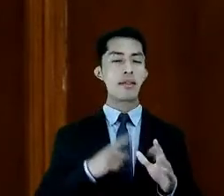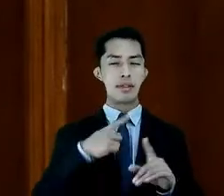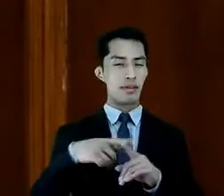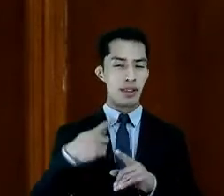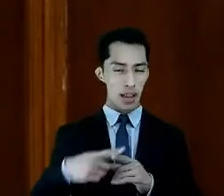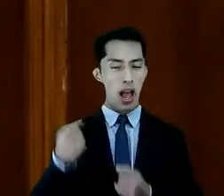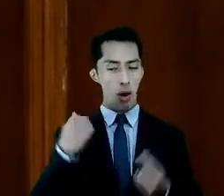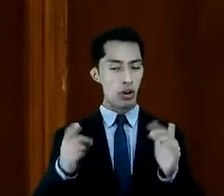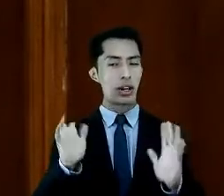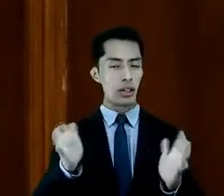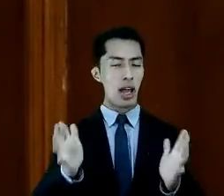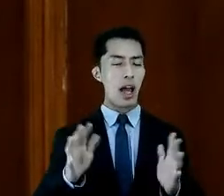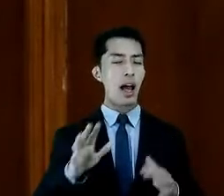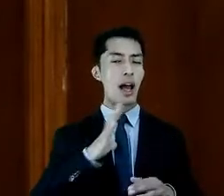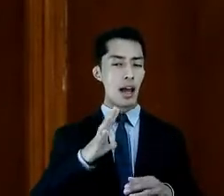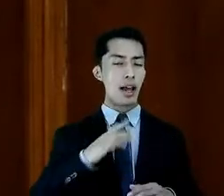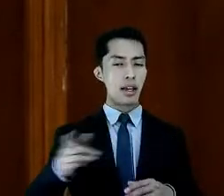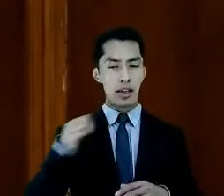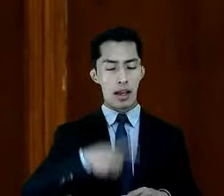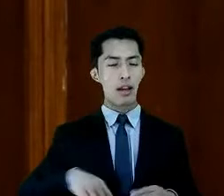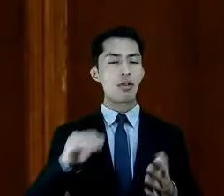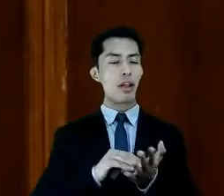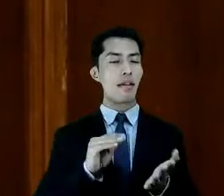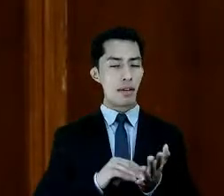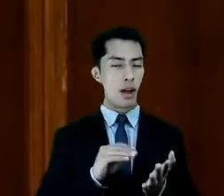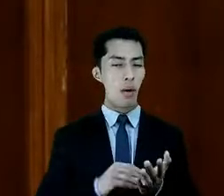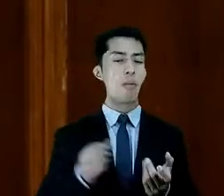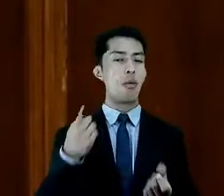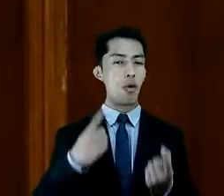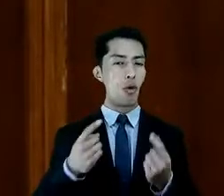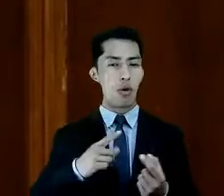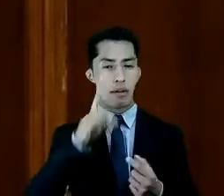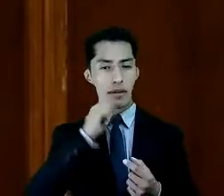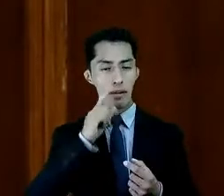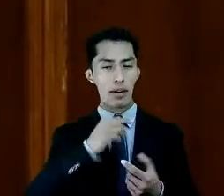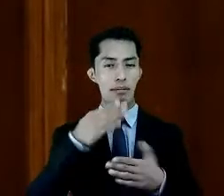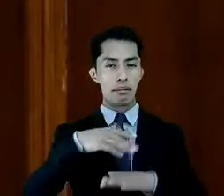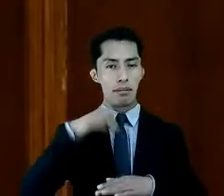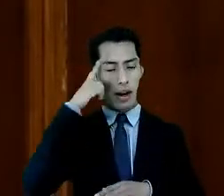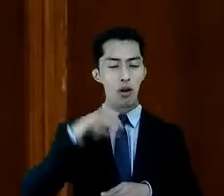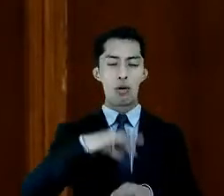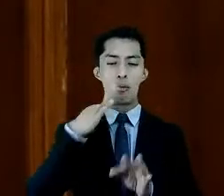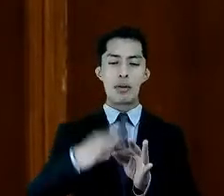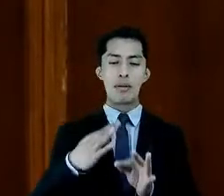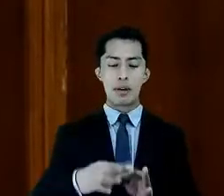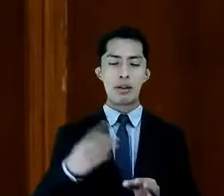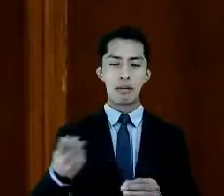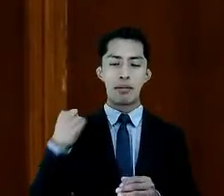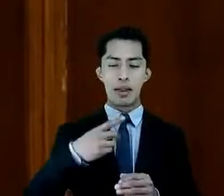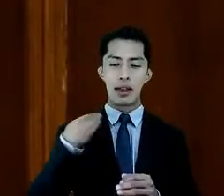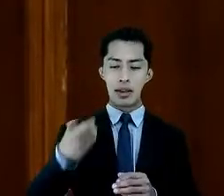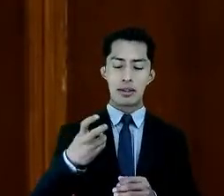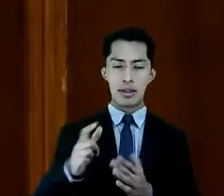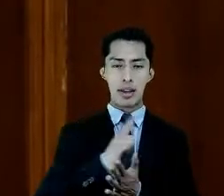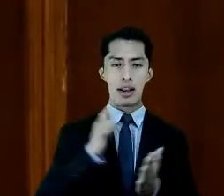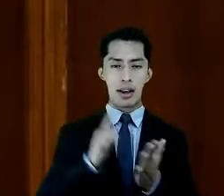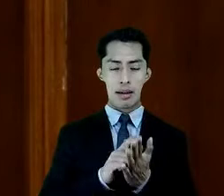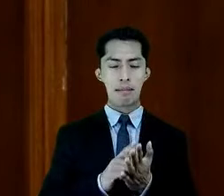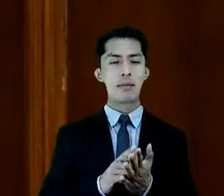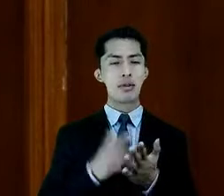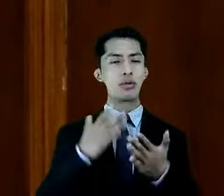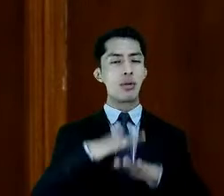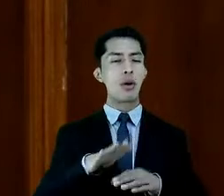otros, aún presentan deficiencias e incumplimiento de lo plasmado en ese ordenamiento,